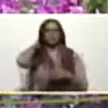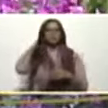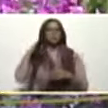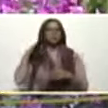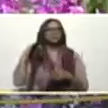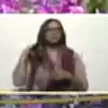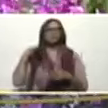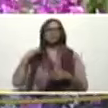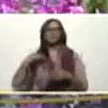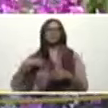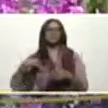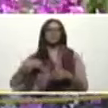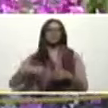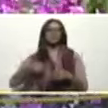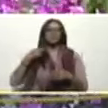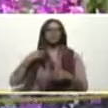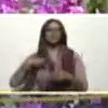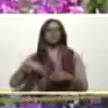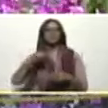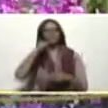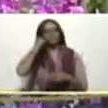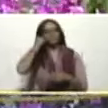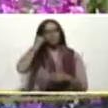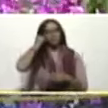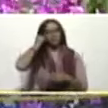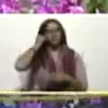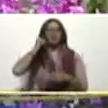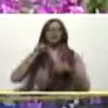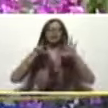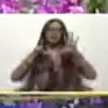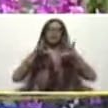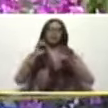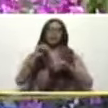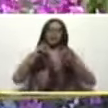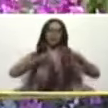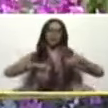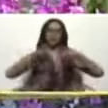Repito, 70 agroalimentarios, se pierde de vista,